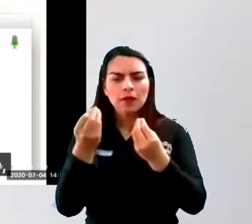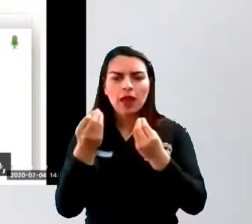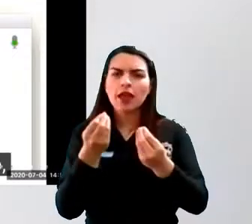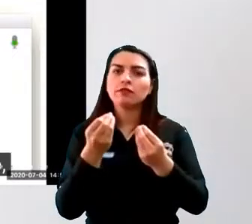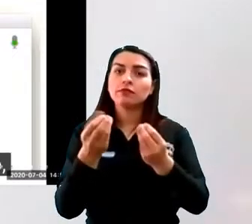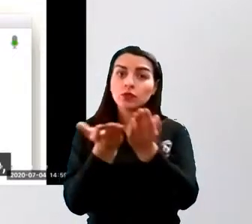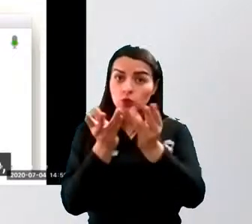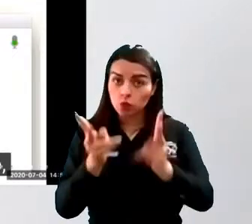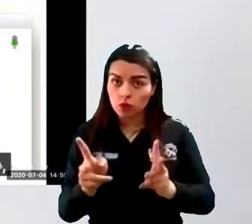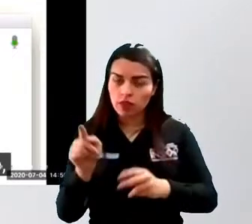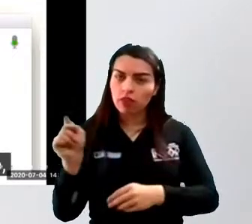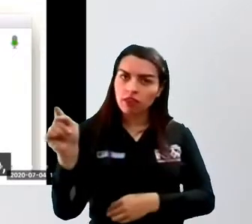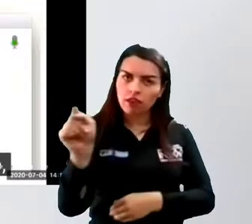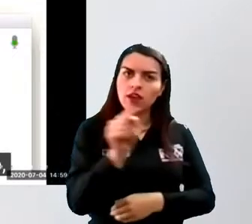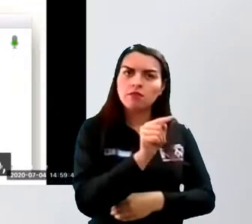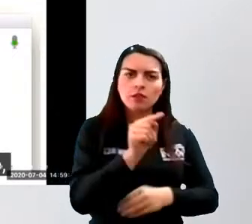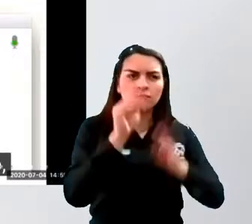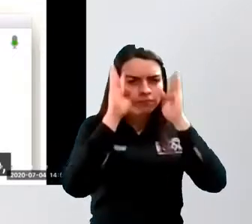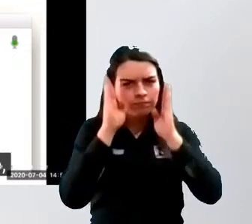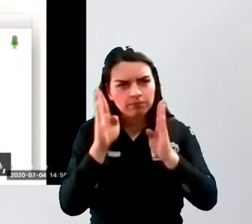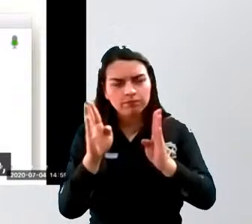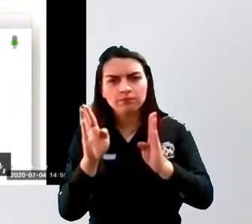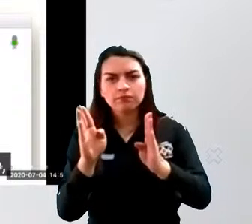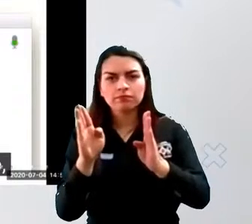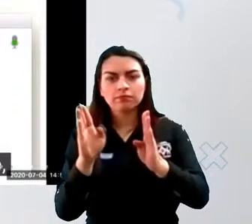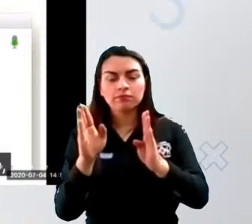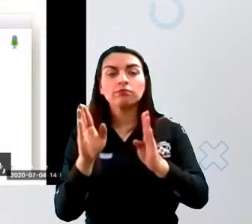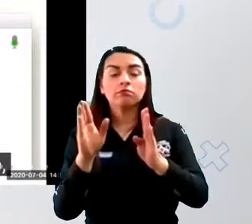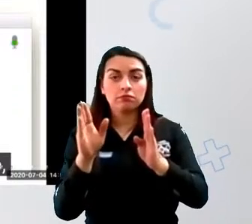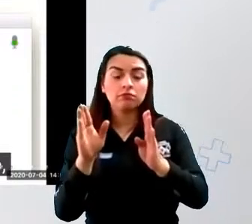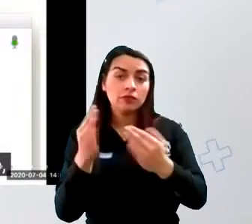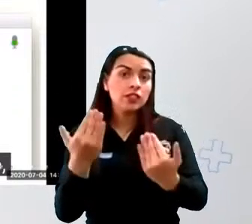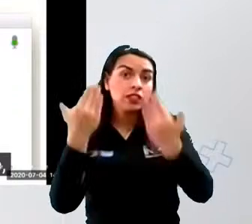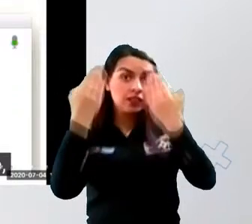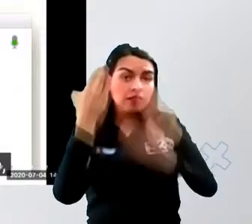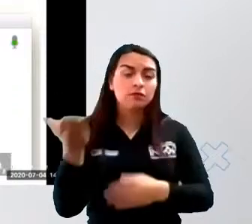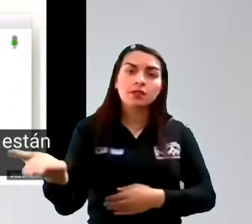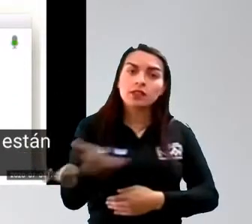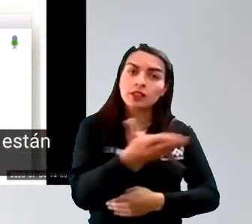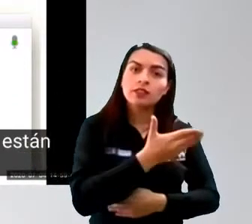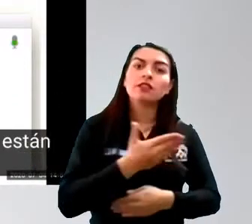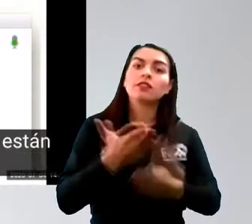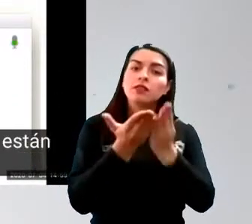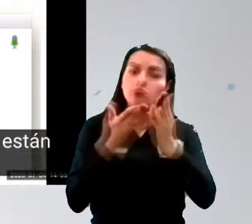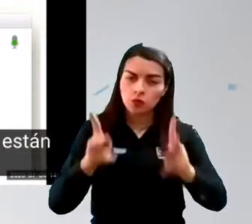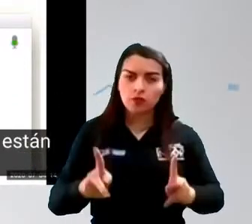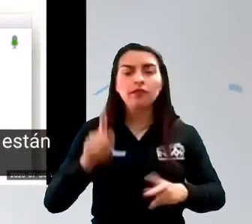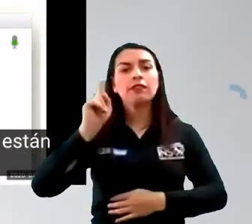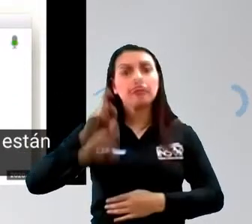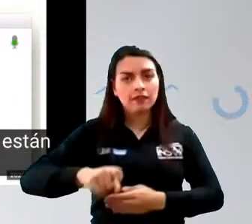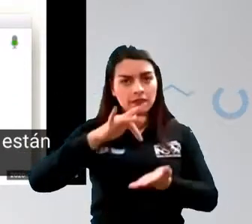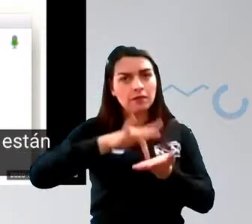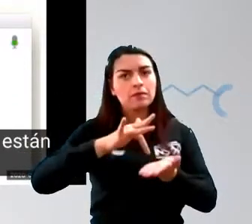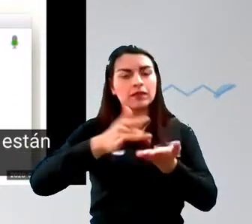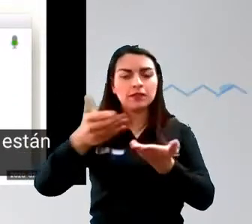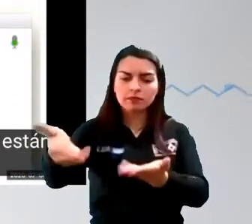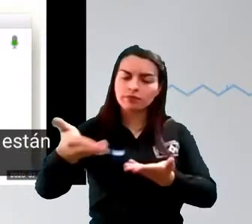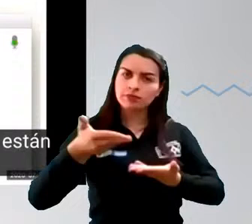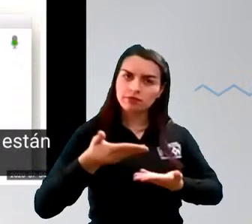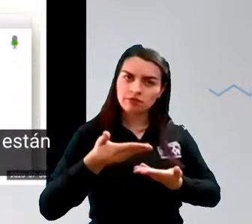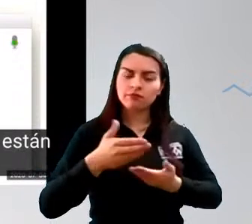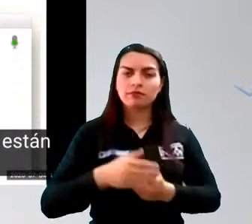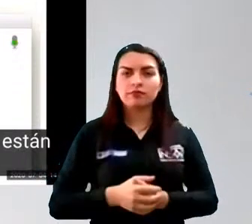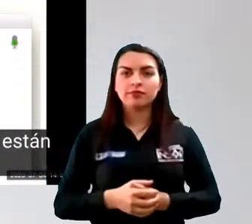estudiantes. Es bueno pedirle a los estudiantes que participen con su video encendido, pues